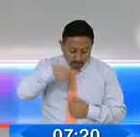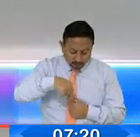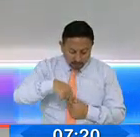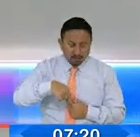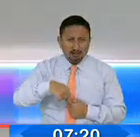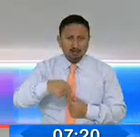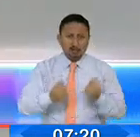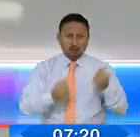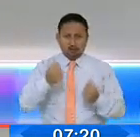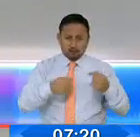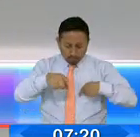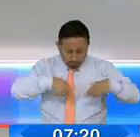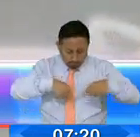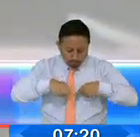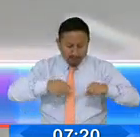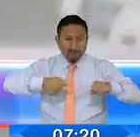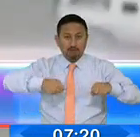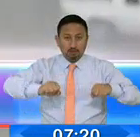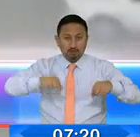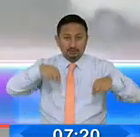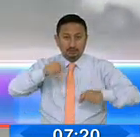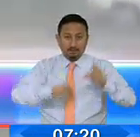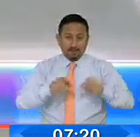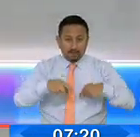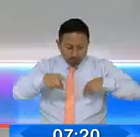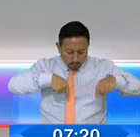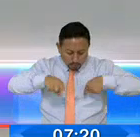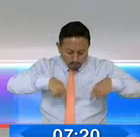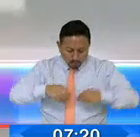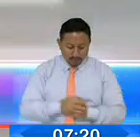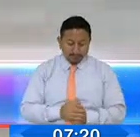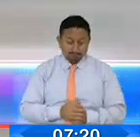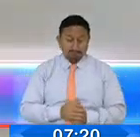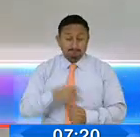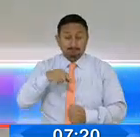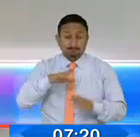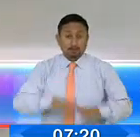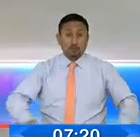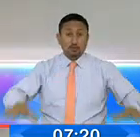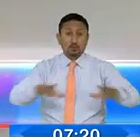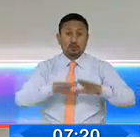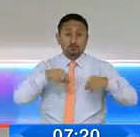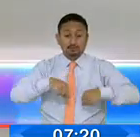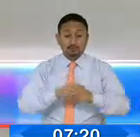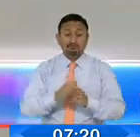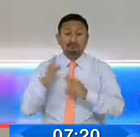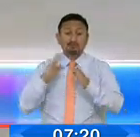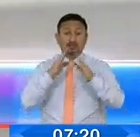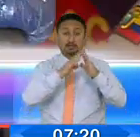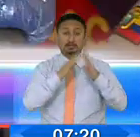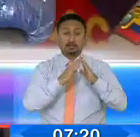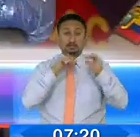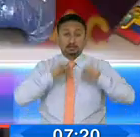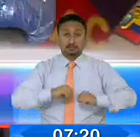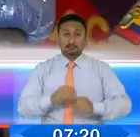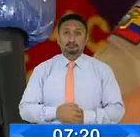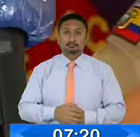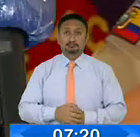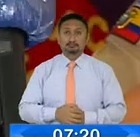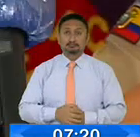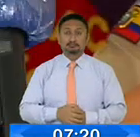de vehículos, motocicletas y de varias personas. Así también que el lugar estaba rodeado de viviendas y hangares. Una vez